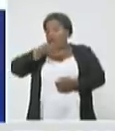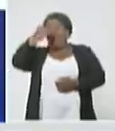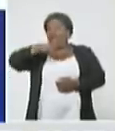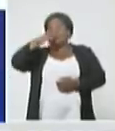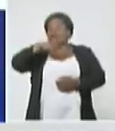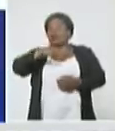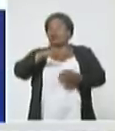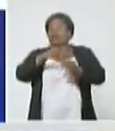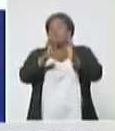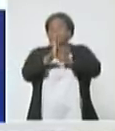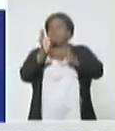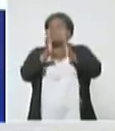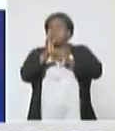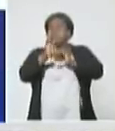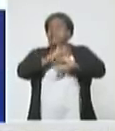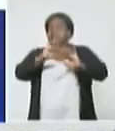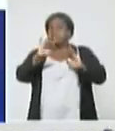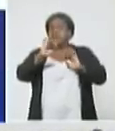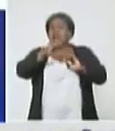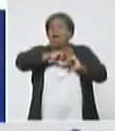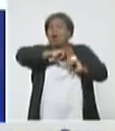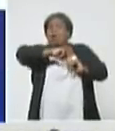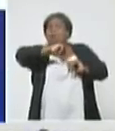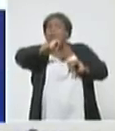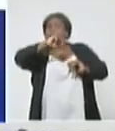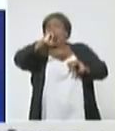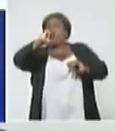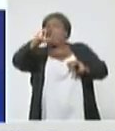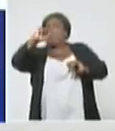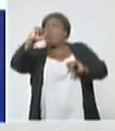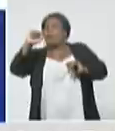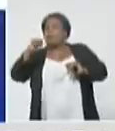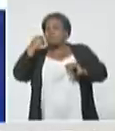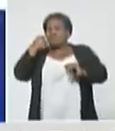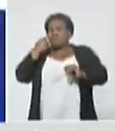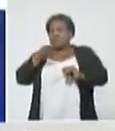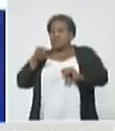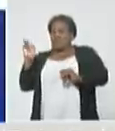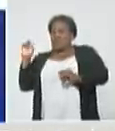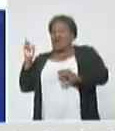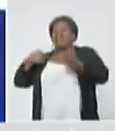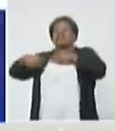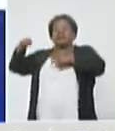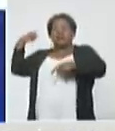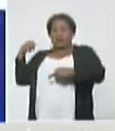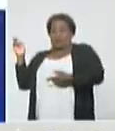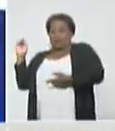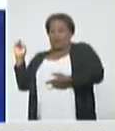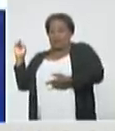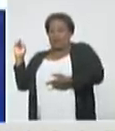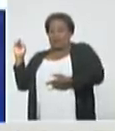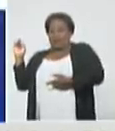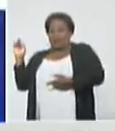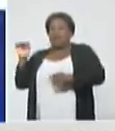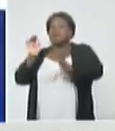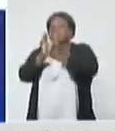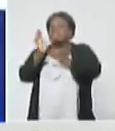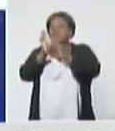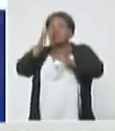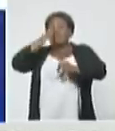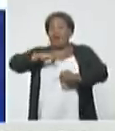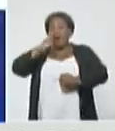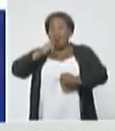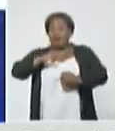ya lo vimos en la curva que presentamos ayer, que fue el mes que tuvimos el gran